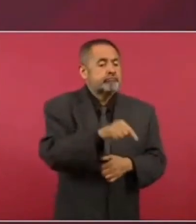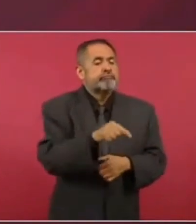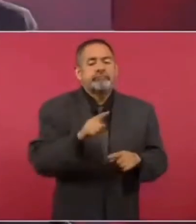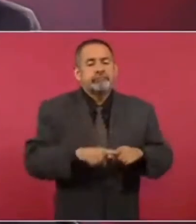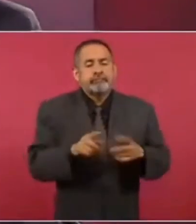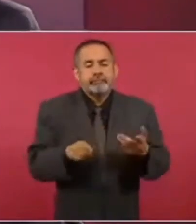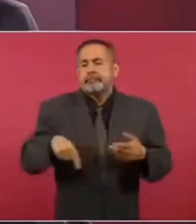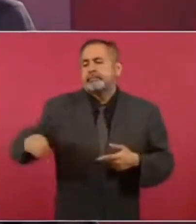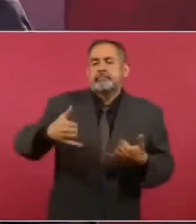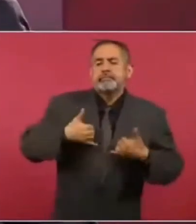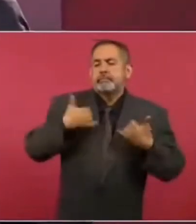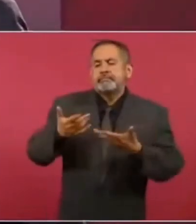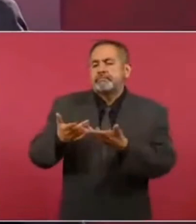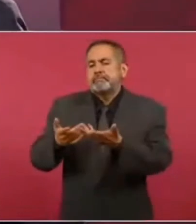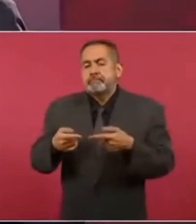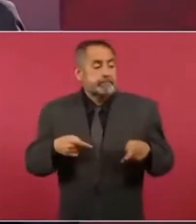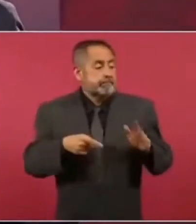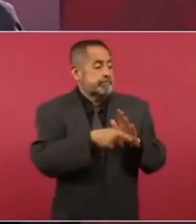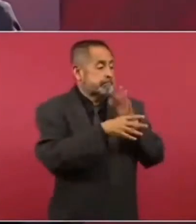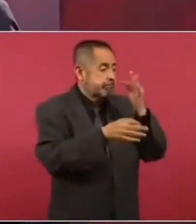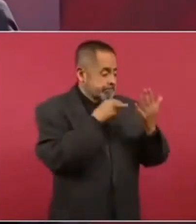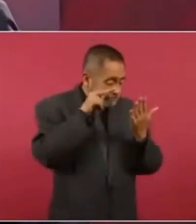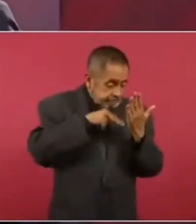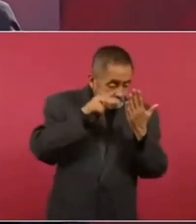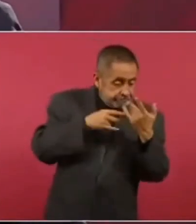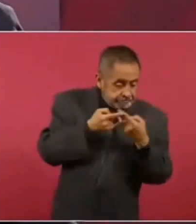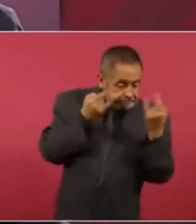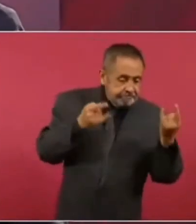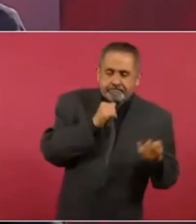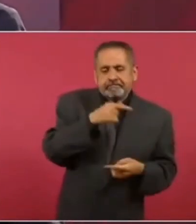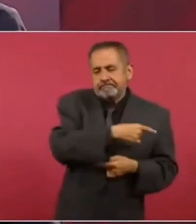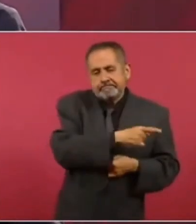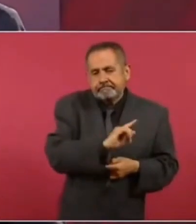porque ni modo que lo vayan a leer en el Reforma,